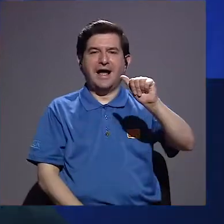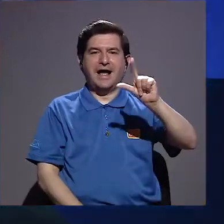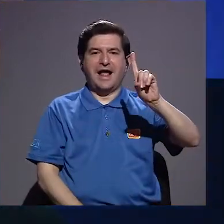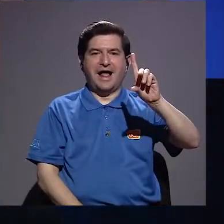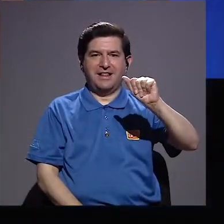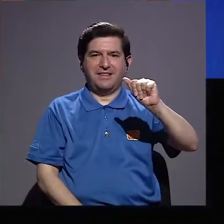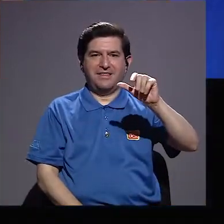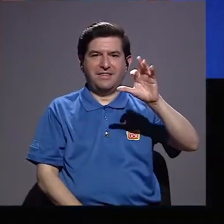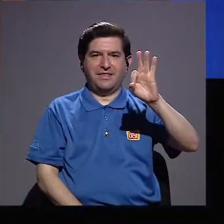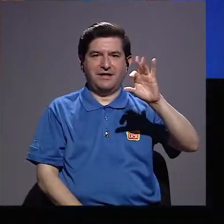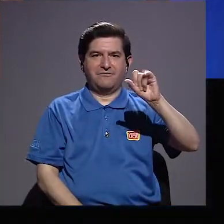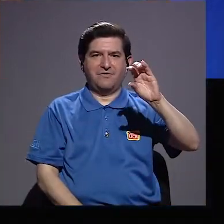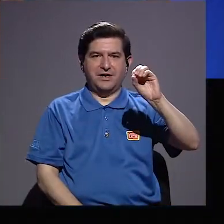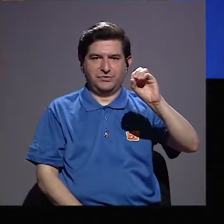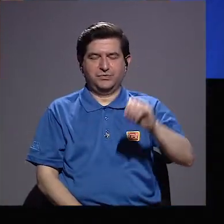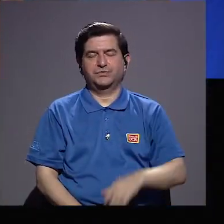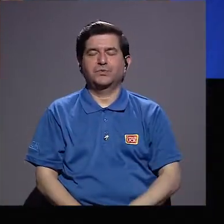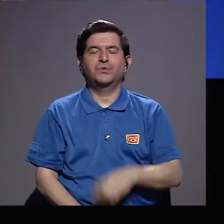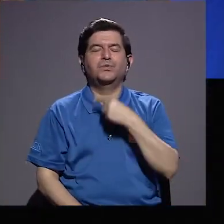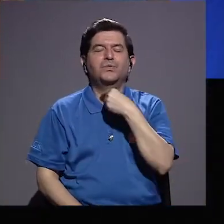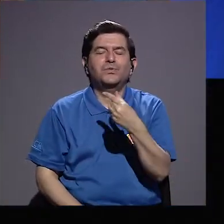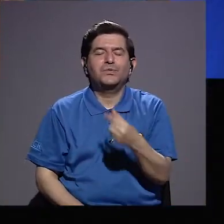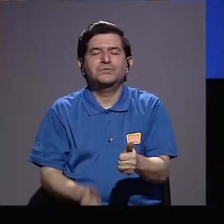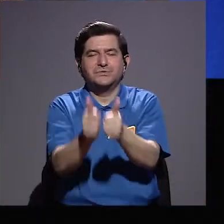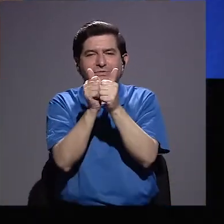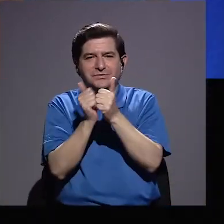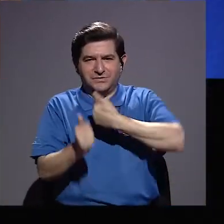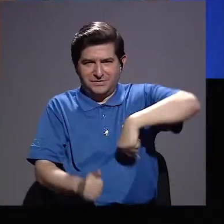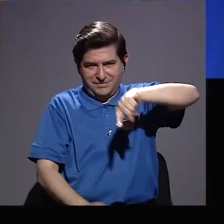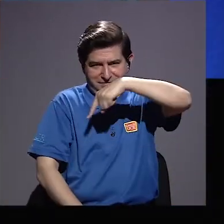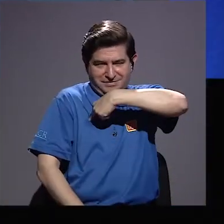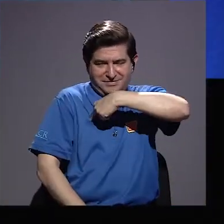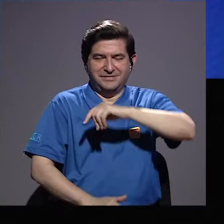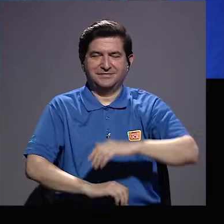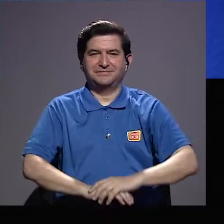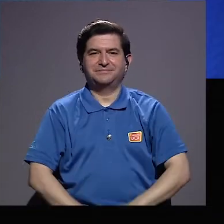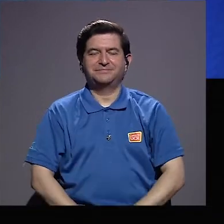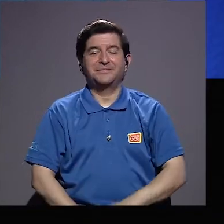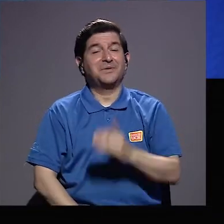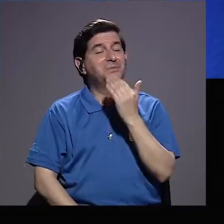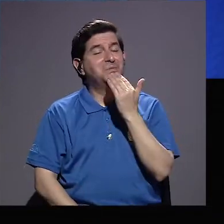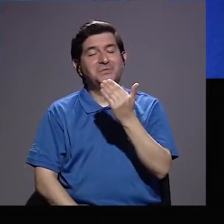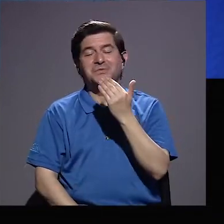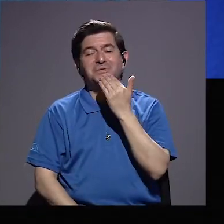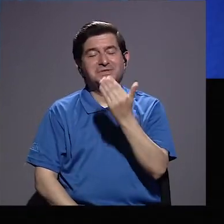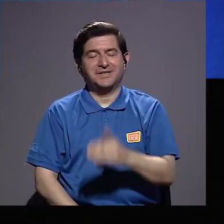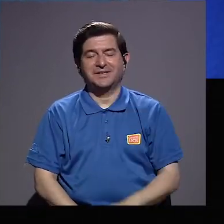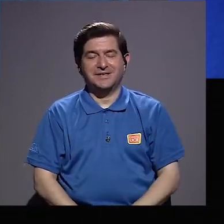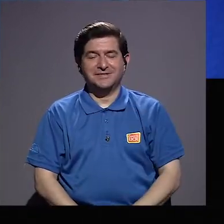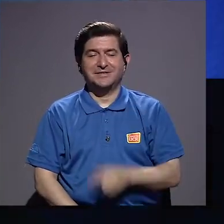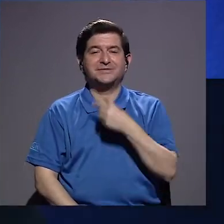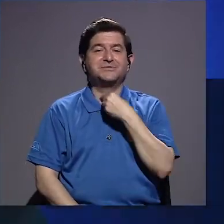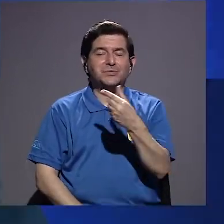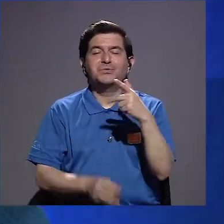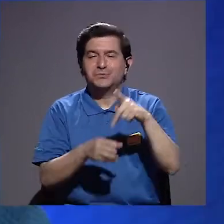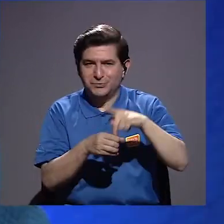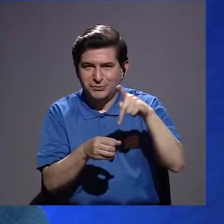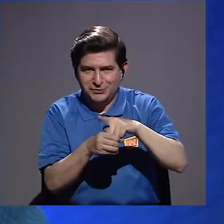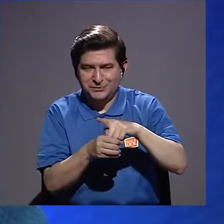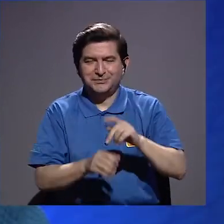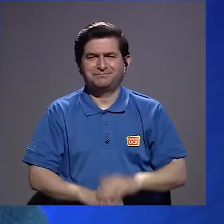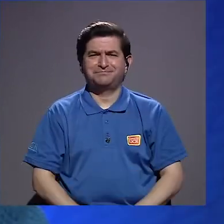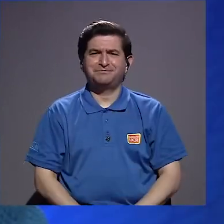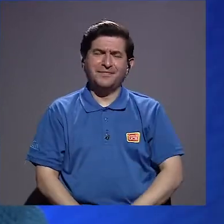Montejo. Doña Alda, un gusto tenerla con nosotras. Muchas gracias, un gusto estar aquí. Doña